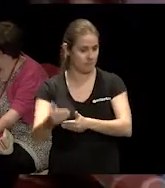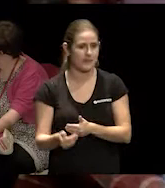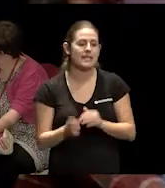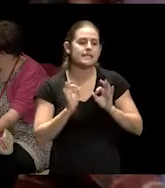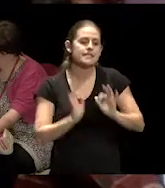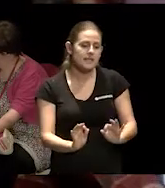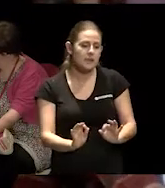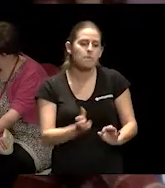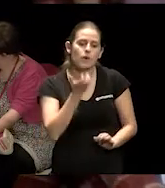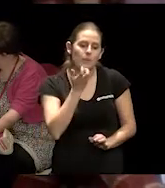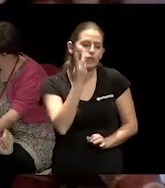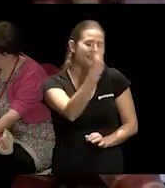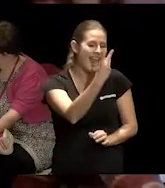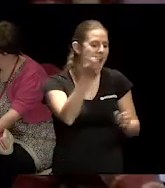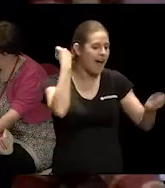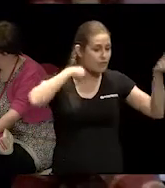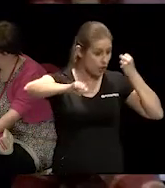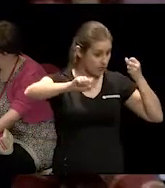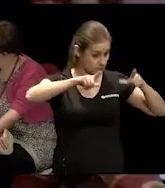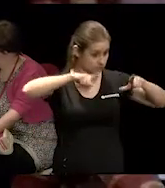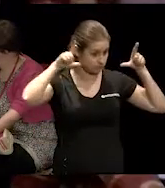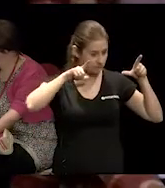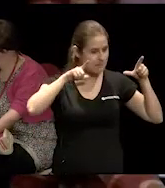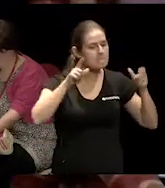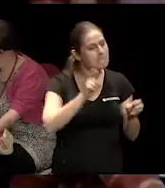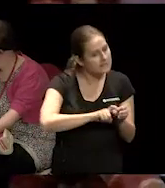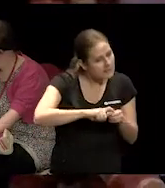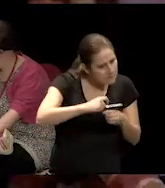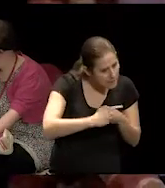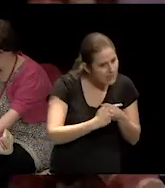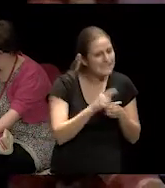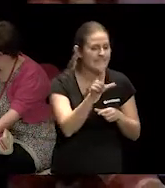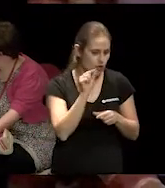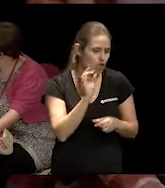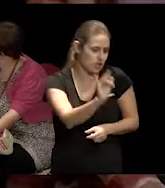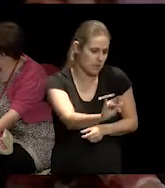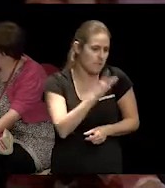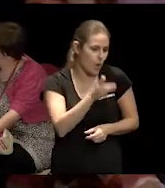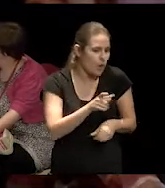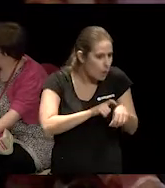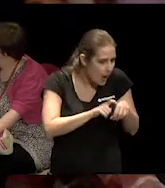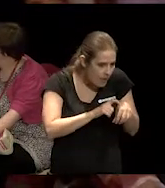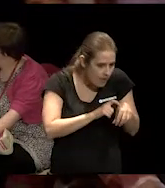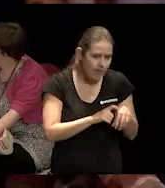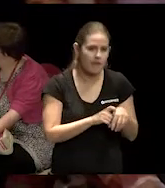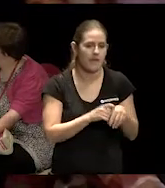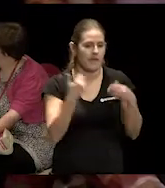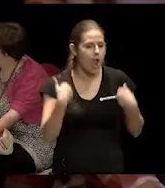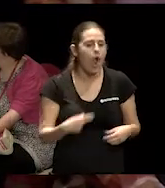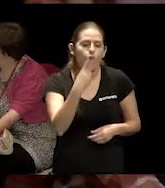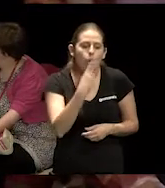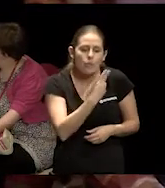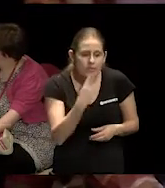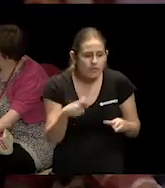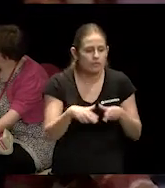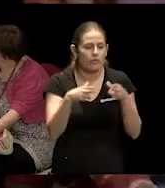actores que participaban, por ver sus cualidades, en lo que estábamos buscando, también su compromiso